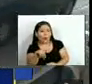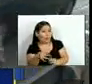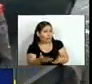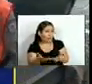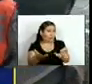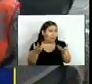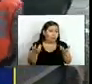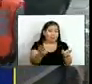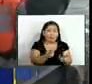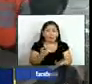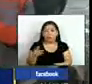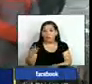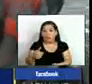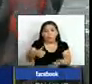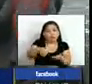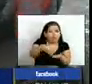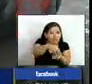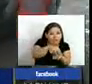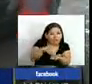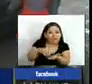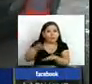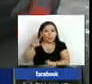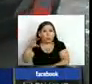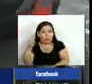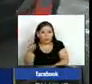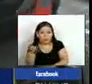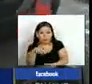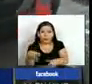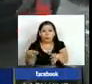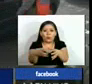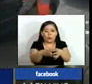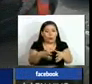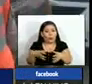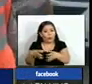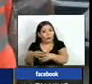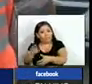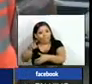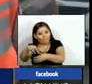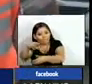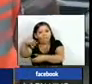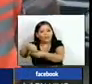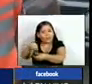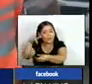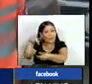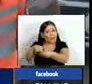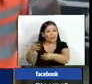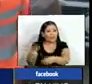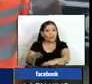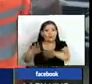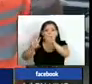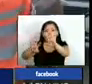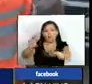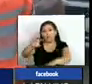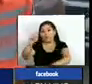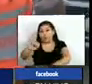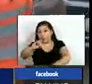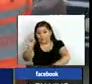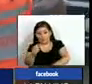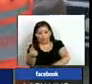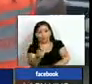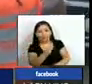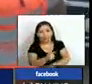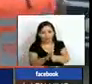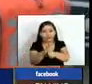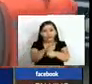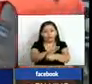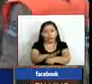que agrupa a unos 40 municipios y donde vive más de un tercio de la población del país, se concentra más del 90% de los casos del nuevo